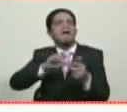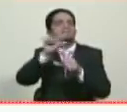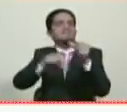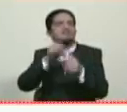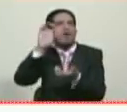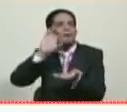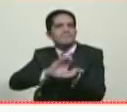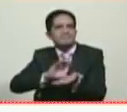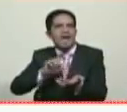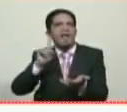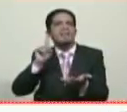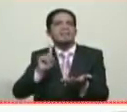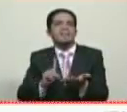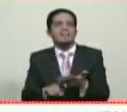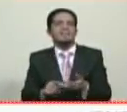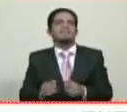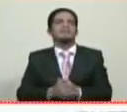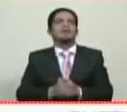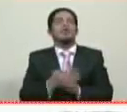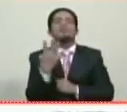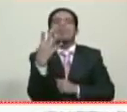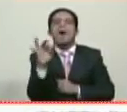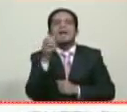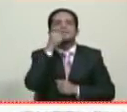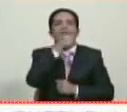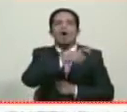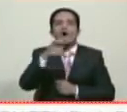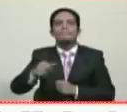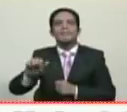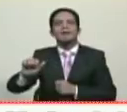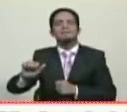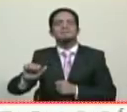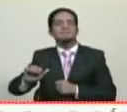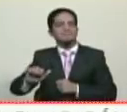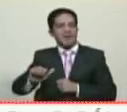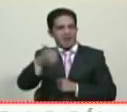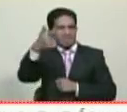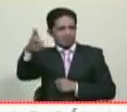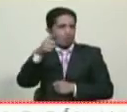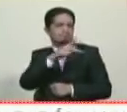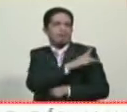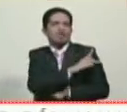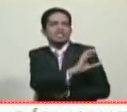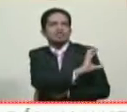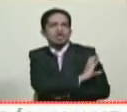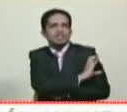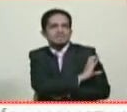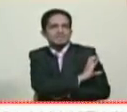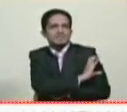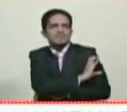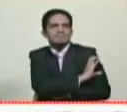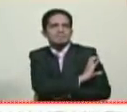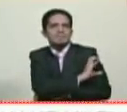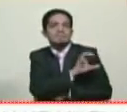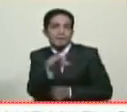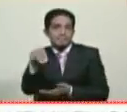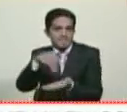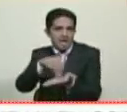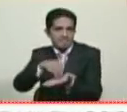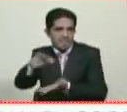y del municipio de Zamora. 40 hombres de la Dirección Nacional de Protección Civil y la Protección Civil del Estado